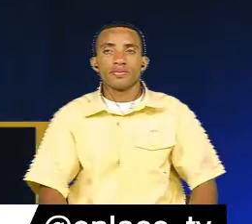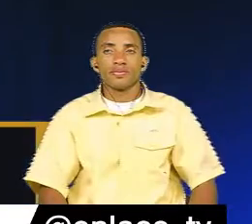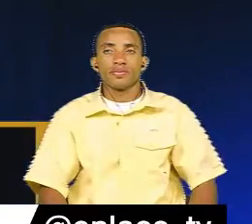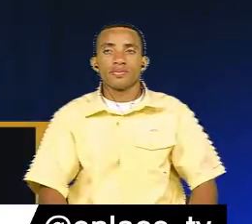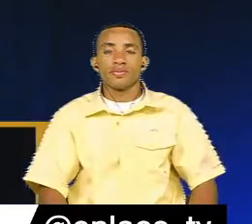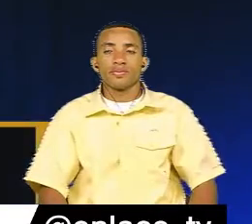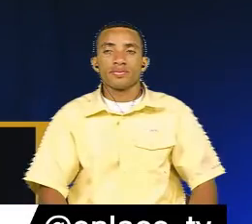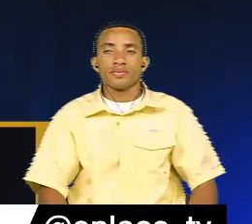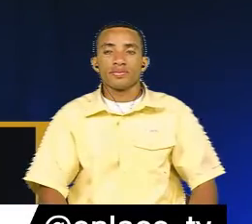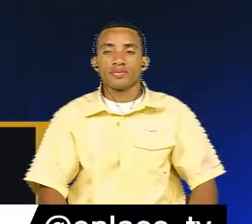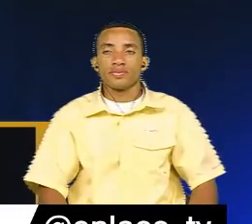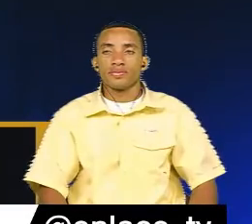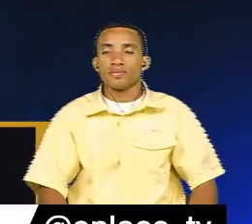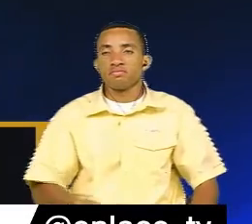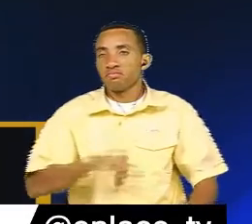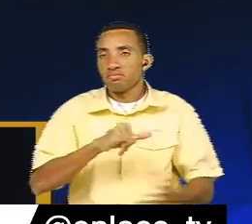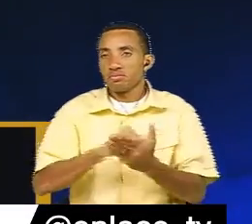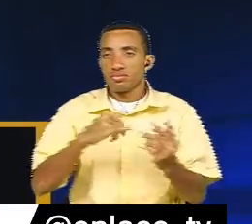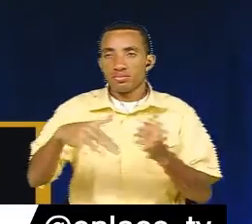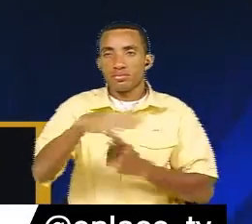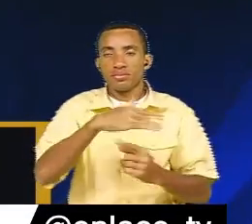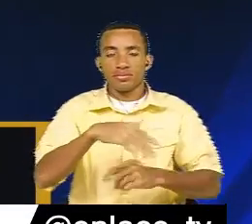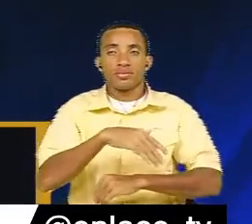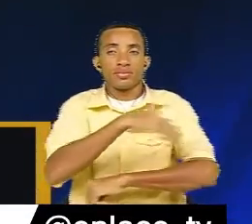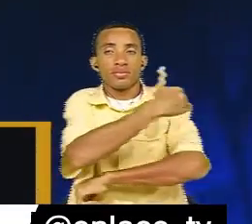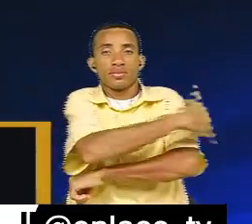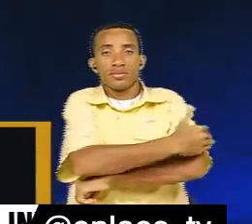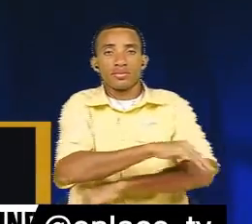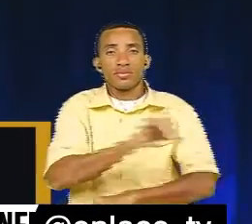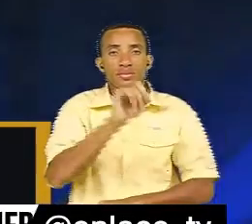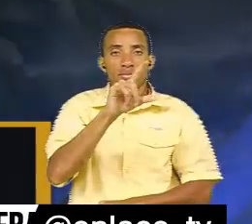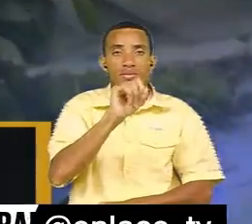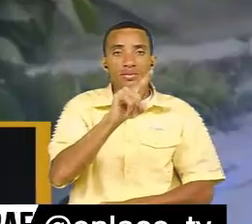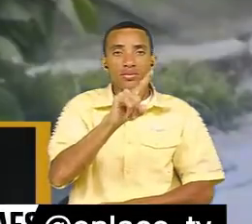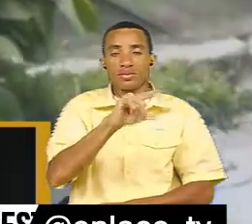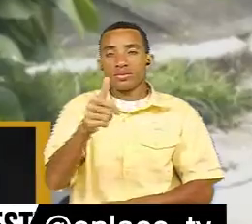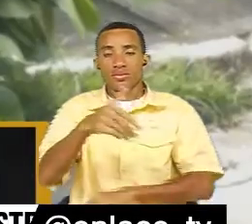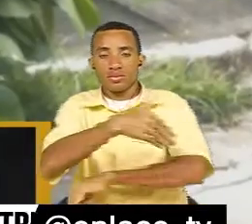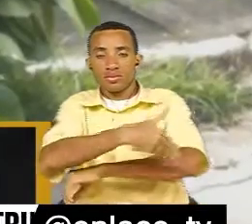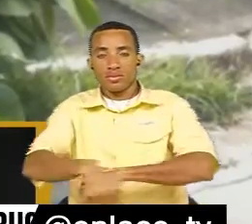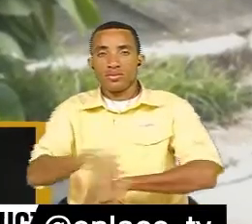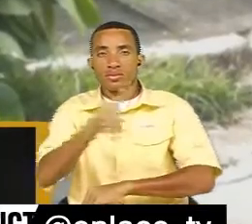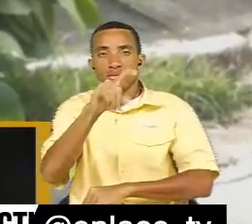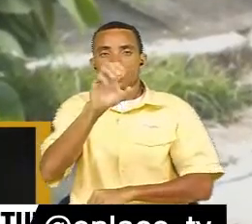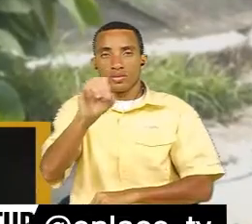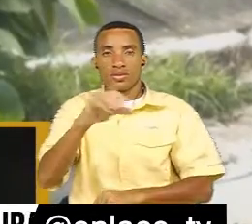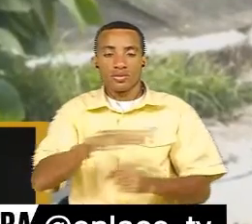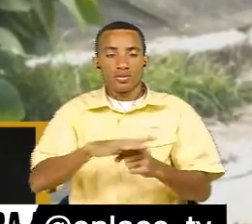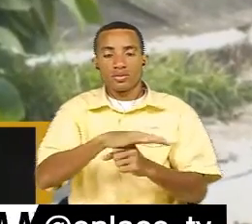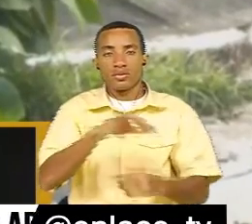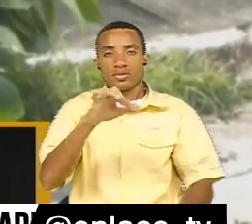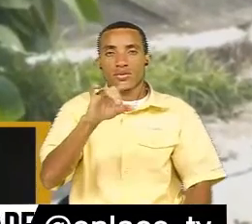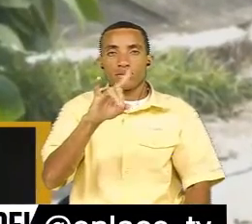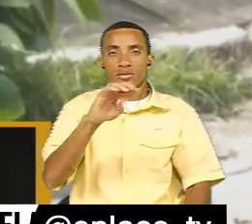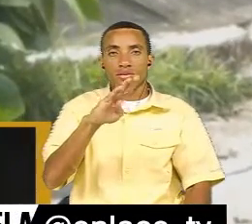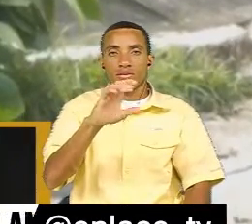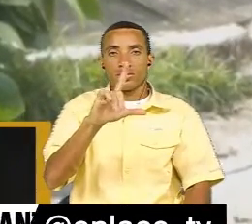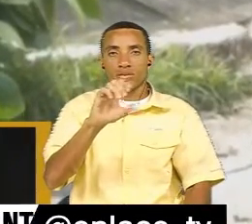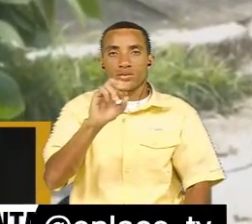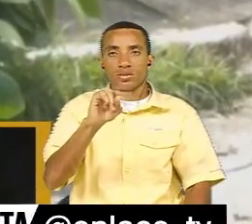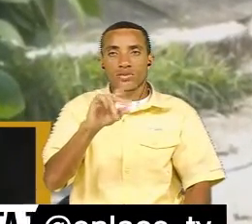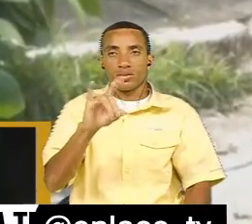Una situación similar viven en la carrera 11 con calle 60 del barrio Pueblo Nuevo, pues también por una alcantarilla partida están